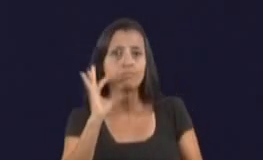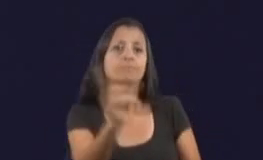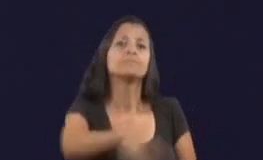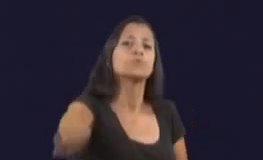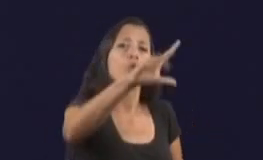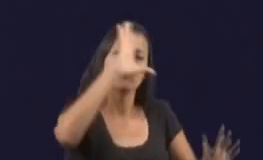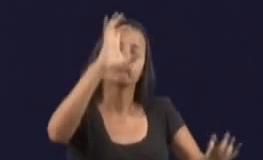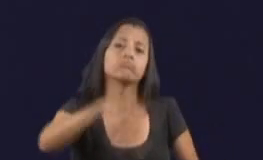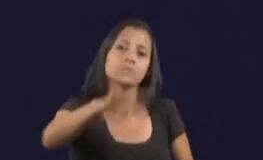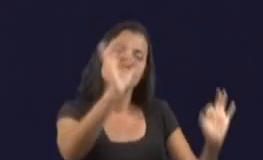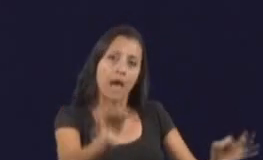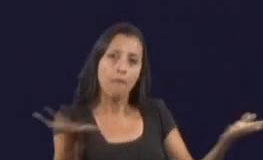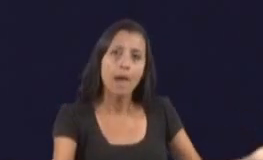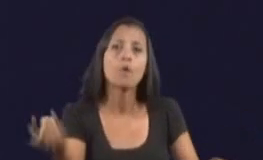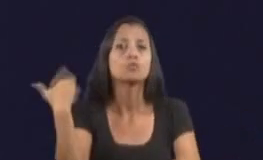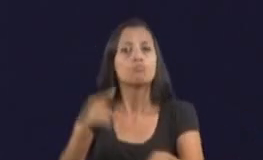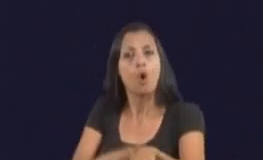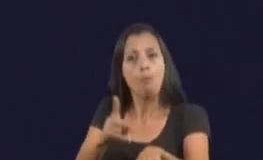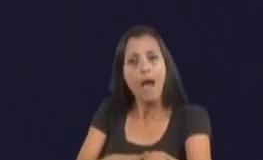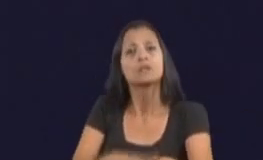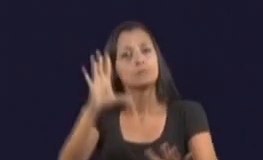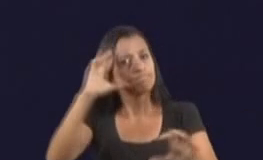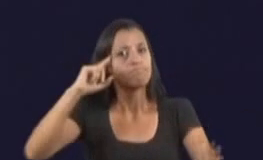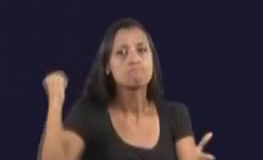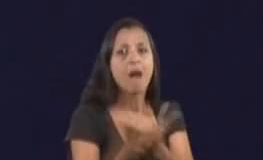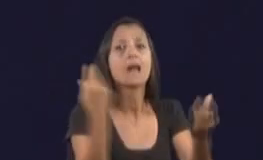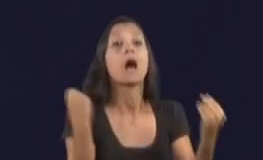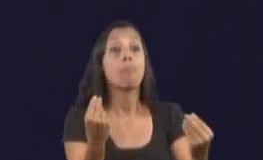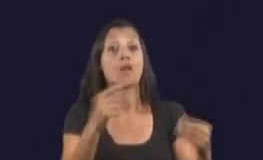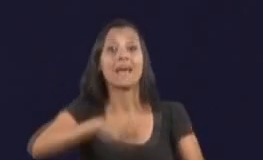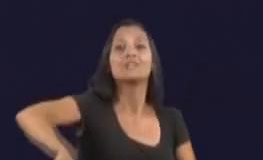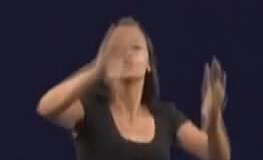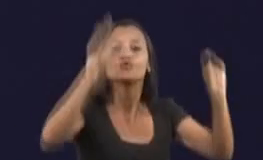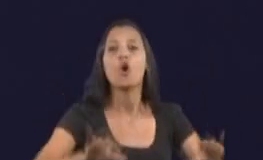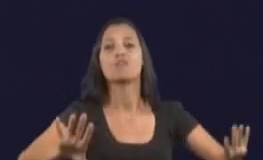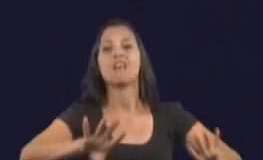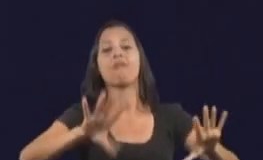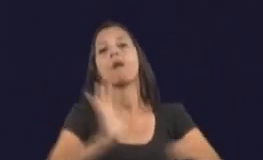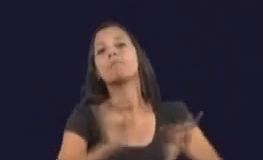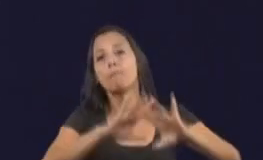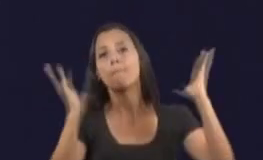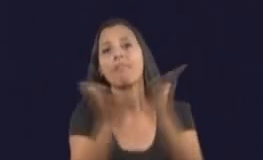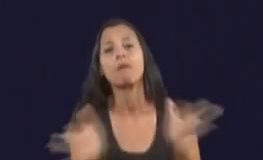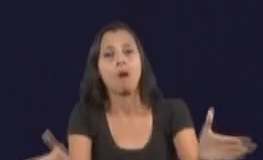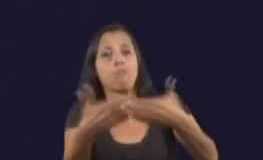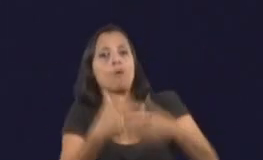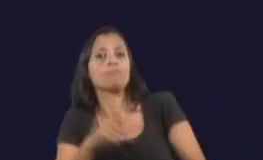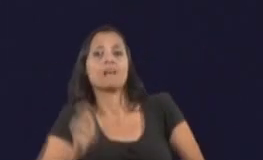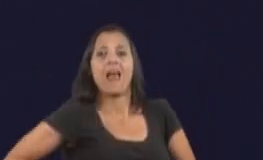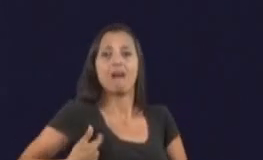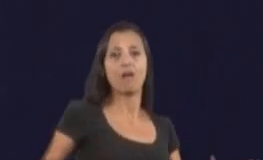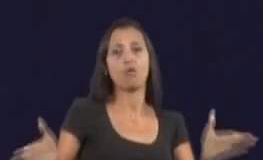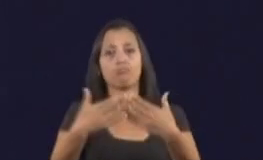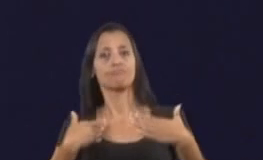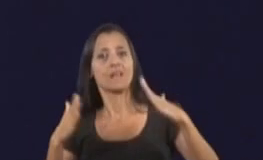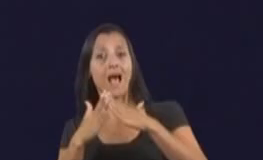lamentablemente recordamos aquellos momentos porque vivíamos encerrados por las restricciones de la pandemia, en